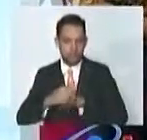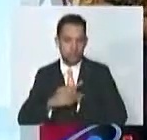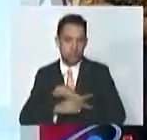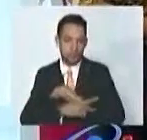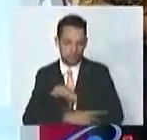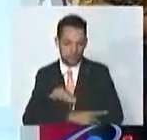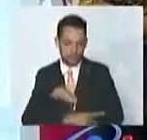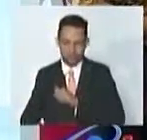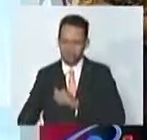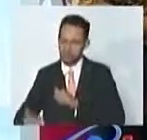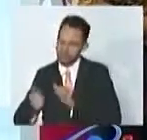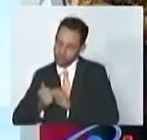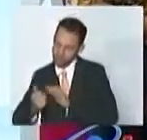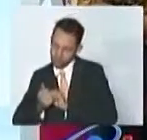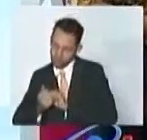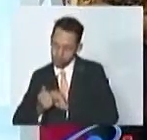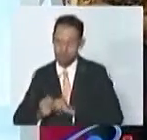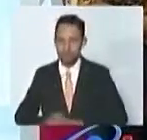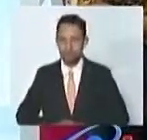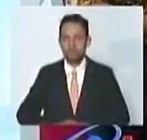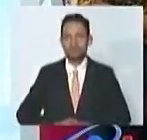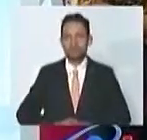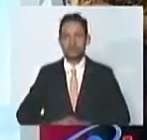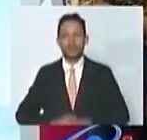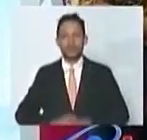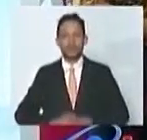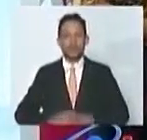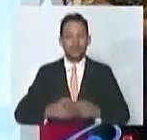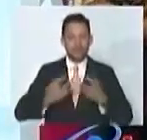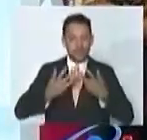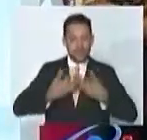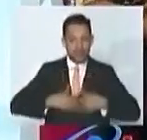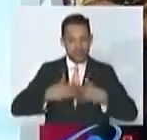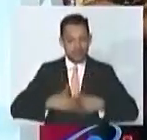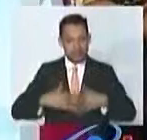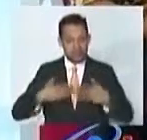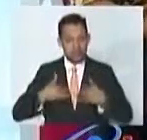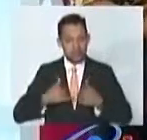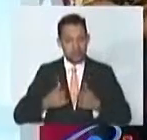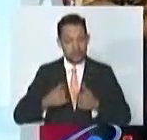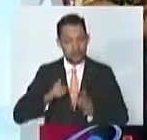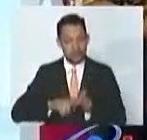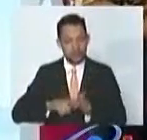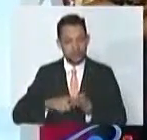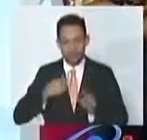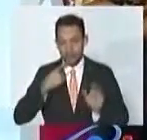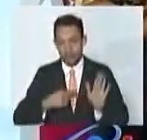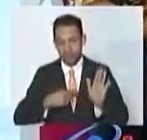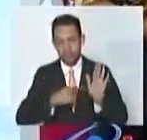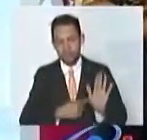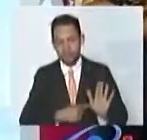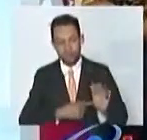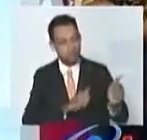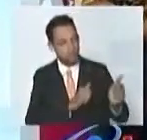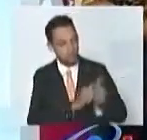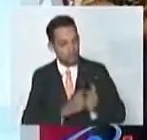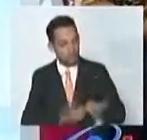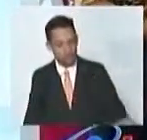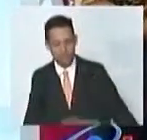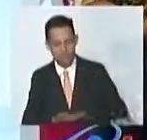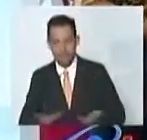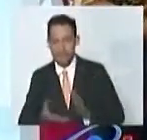Felicidad, o de la Clínica de la Felicidad, y ella me decía: le presento la fonoaudióloga que